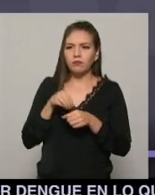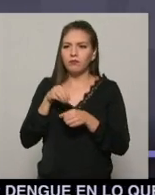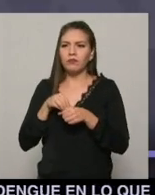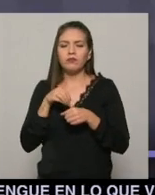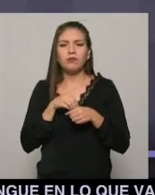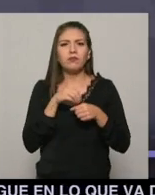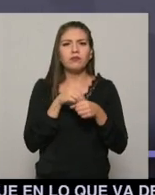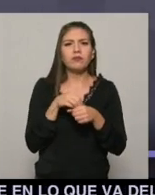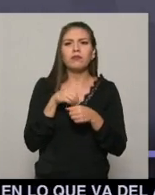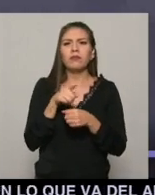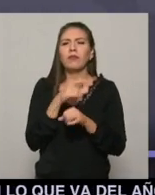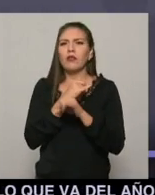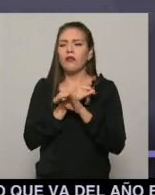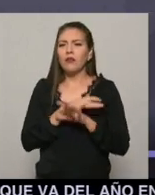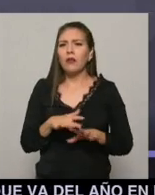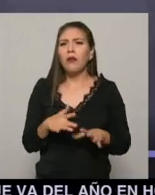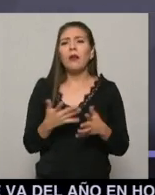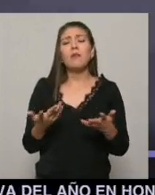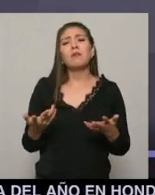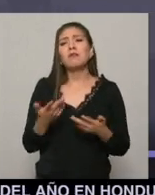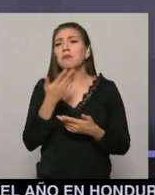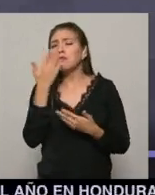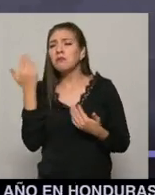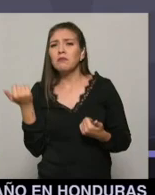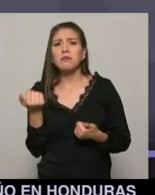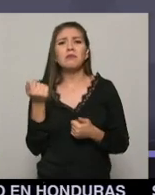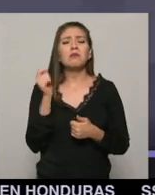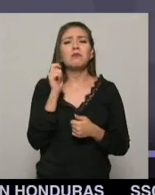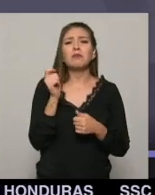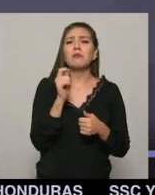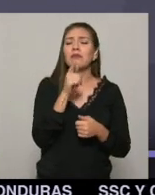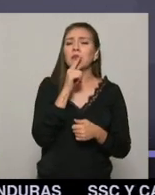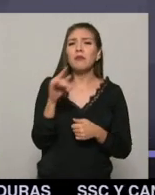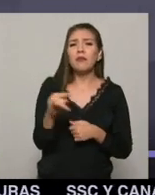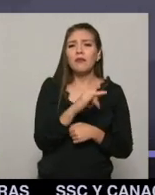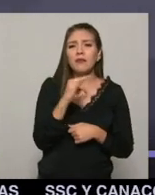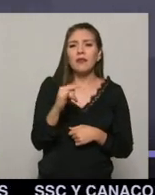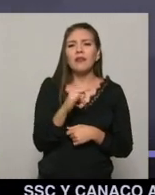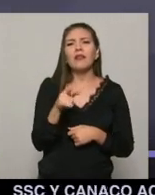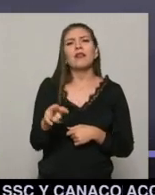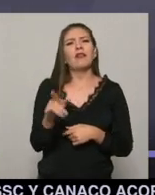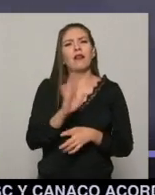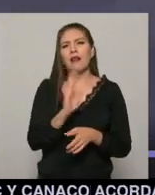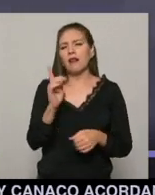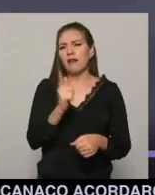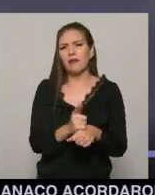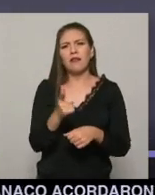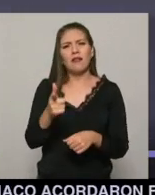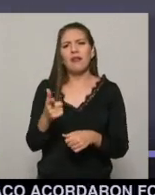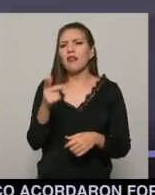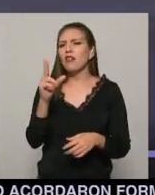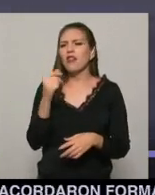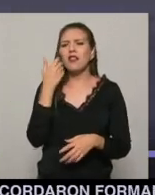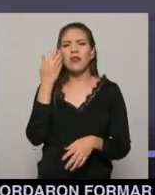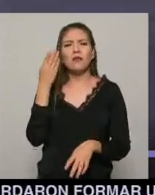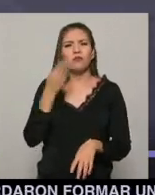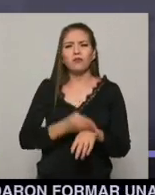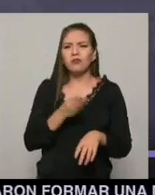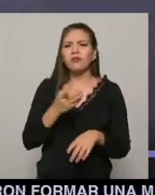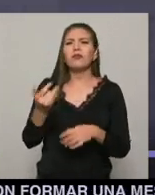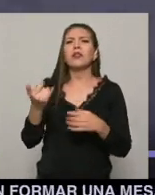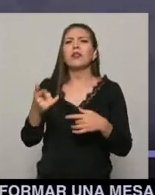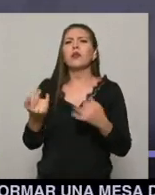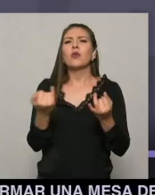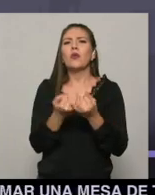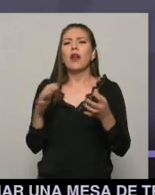estos datos. Bueno, no se sabe qué patrulla. Desde ahí ya empieza la impunidad y el ocultamiento y la